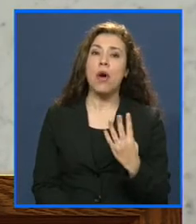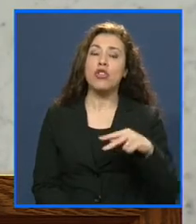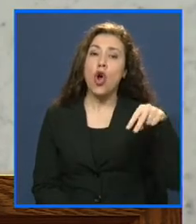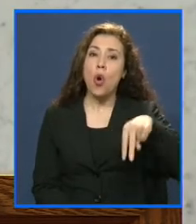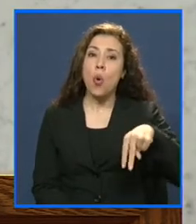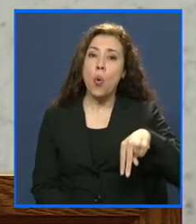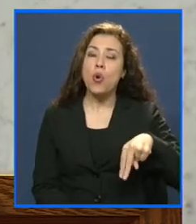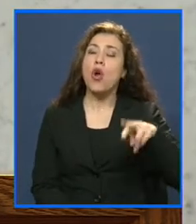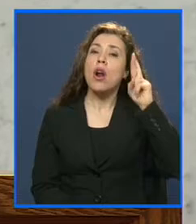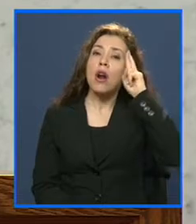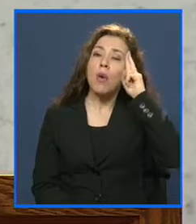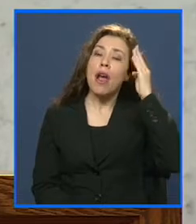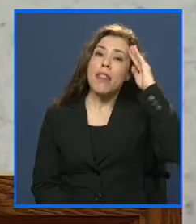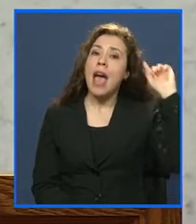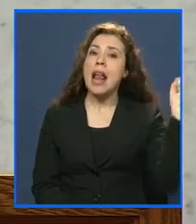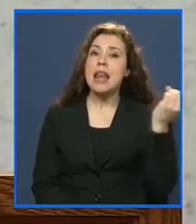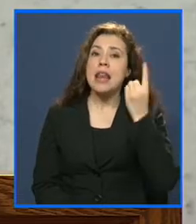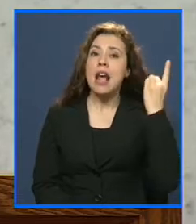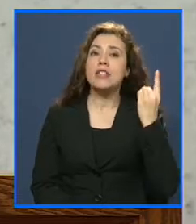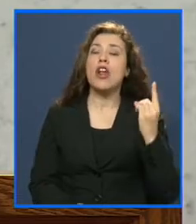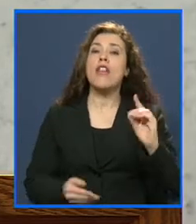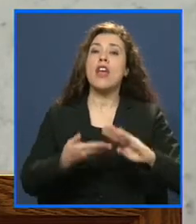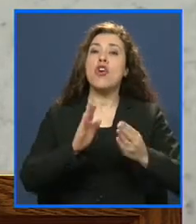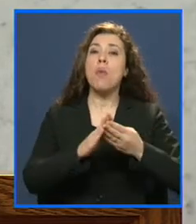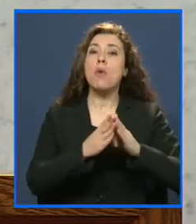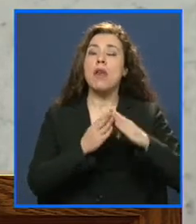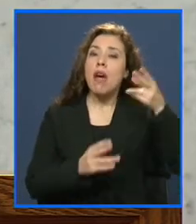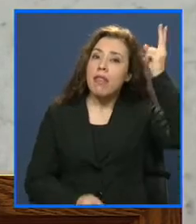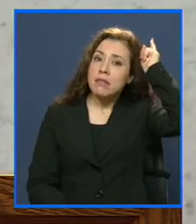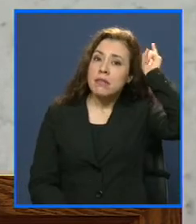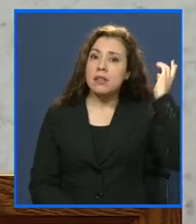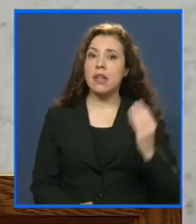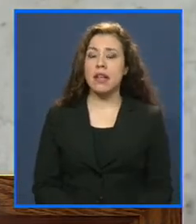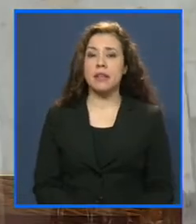en conmemoración del día nacional de los pueblos originarios